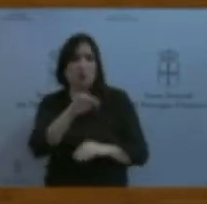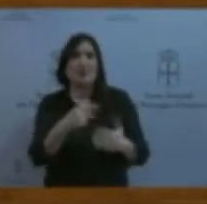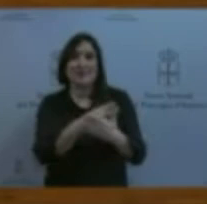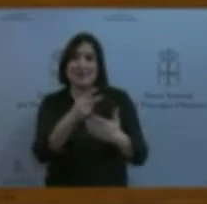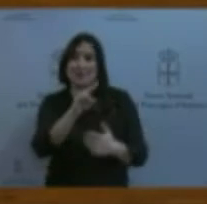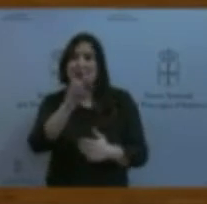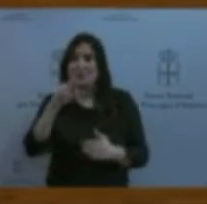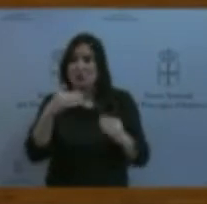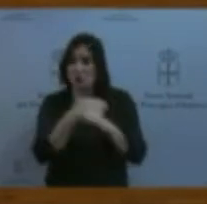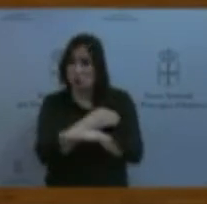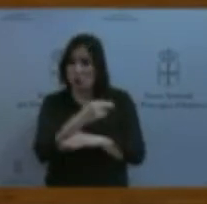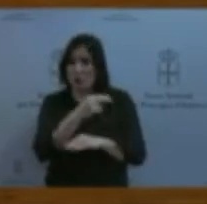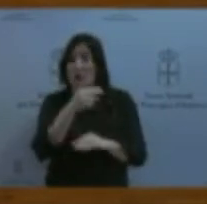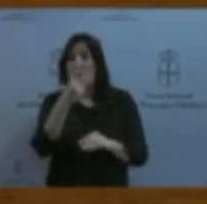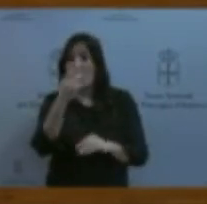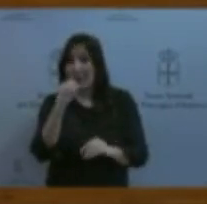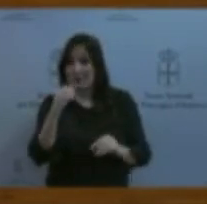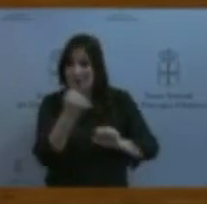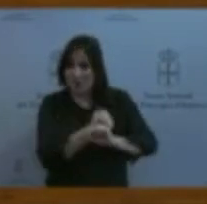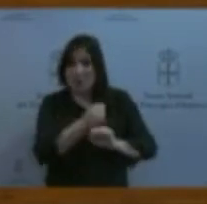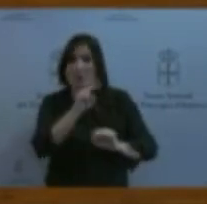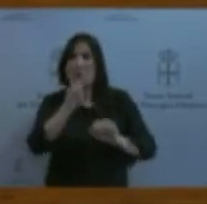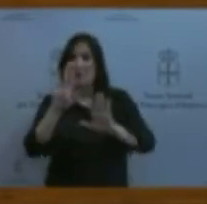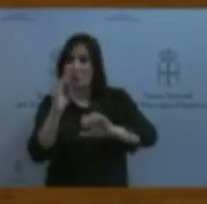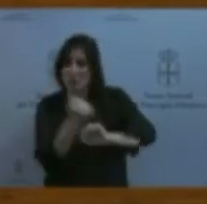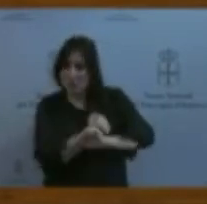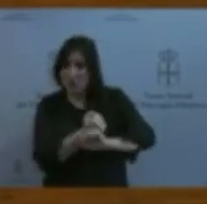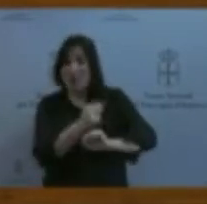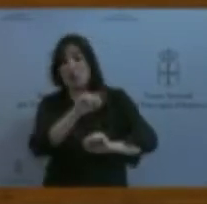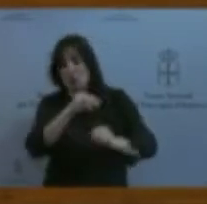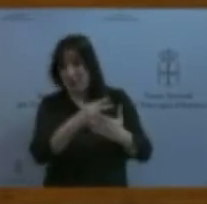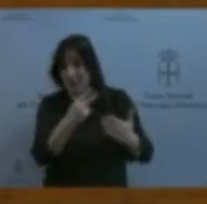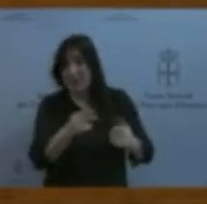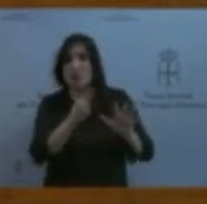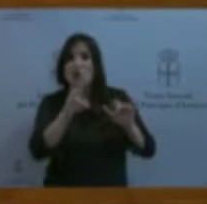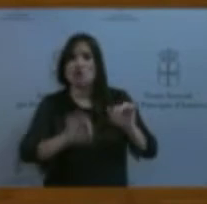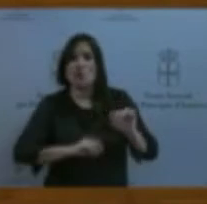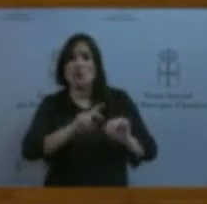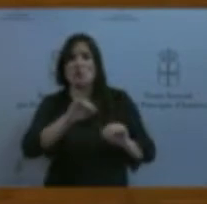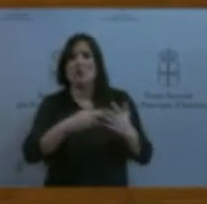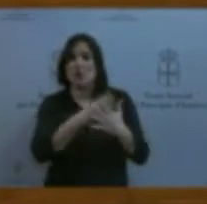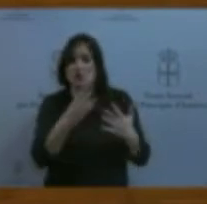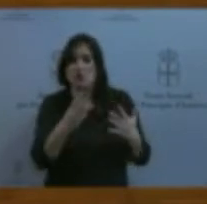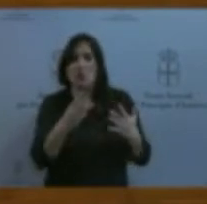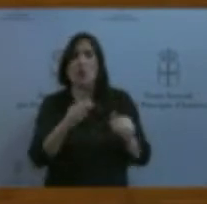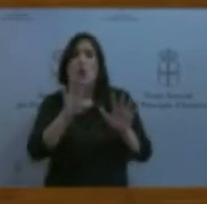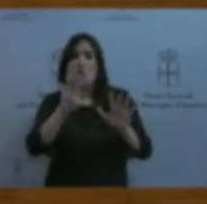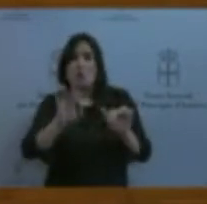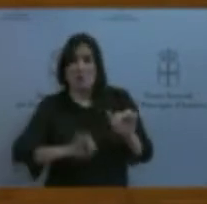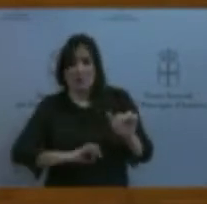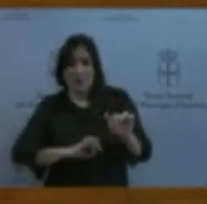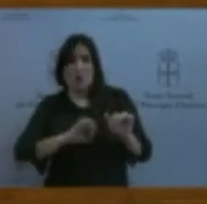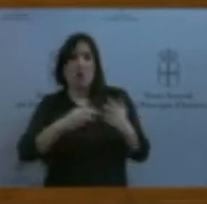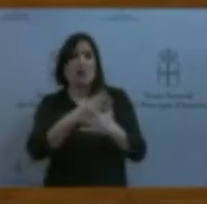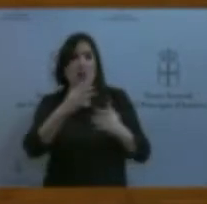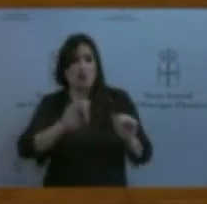el 29 de diciembre de 2017, el 8 de enero de 2018, el 9 de enero, el 18 de enero, el 22, el 16 de